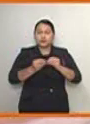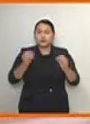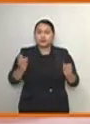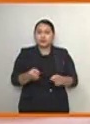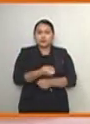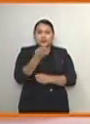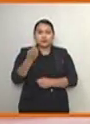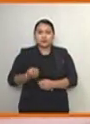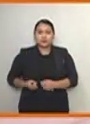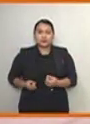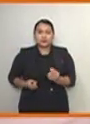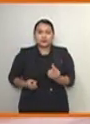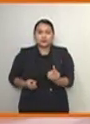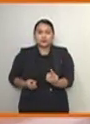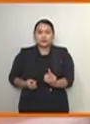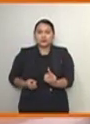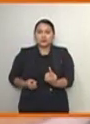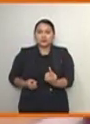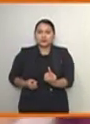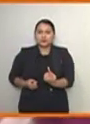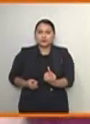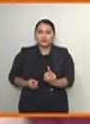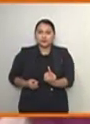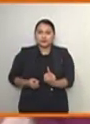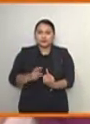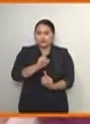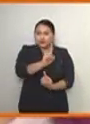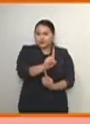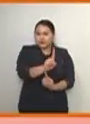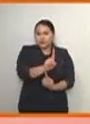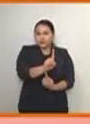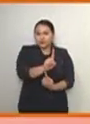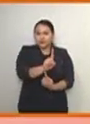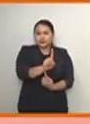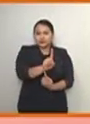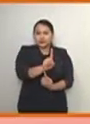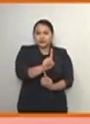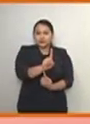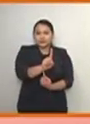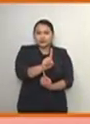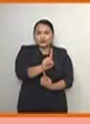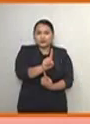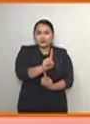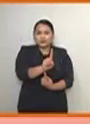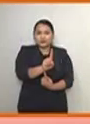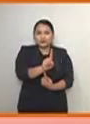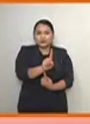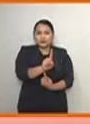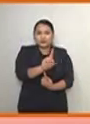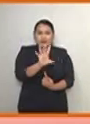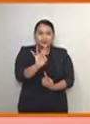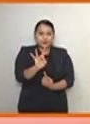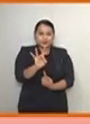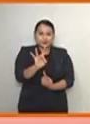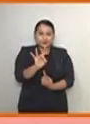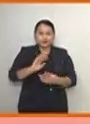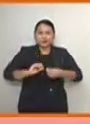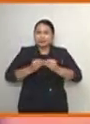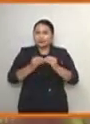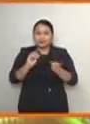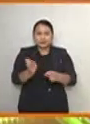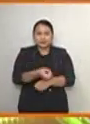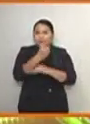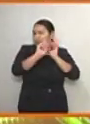dígito y este es el 1 siguiente dígito 8 número ganador